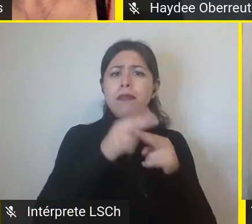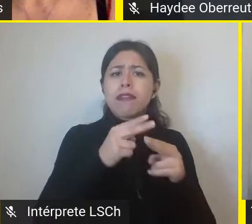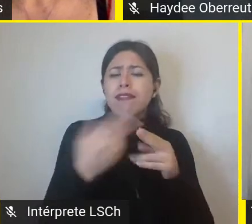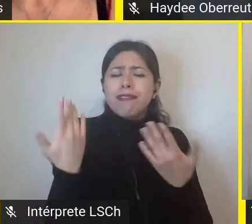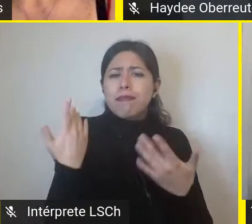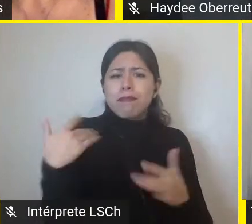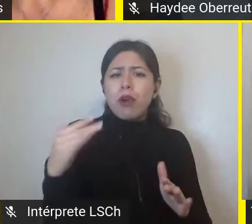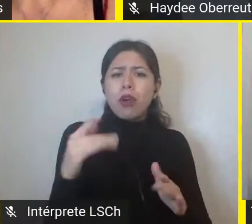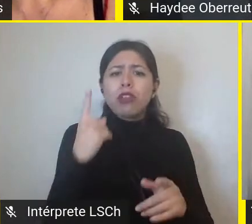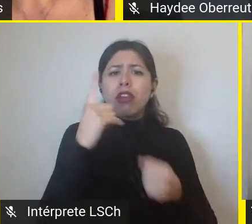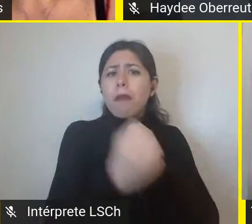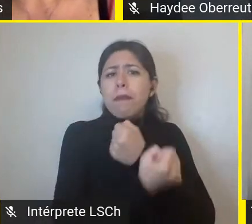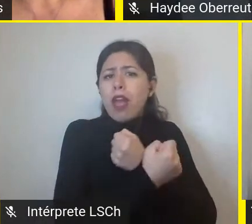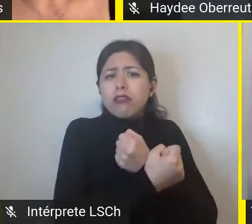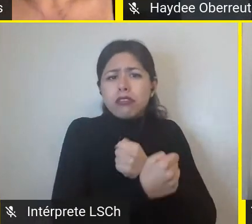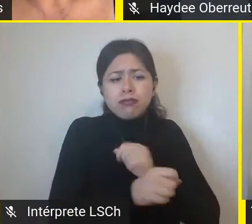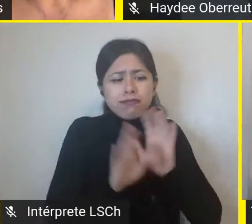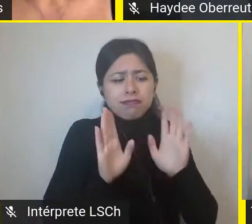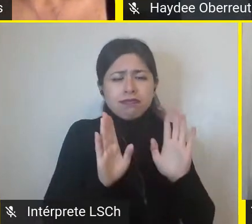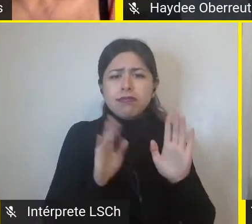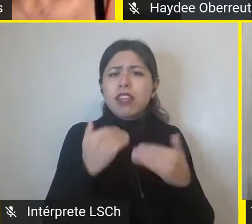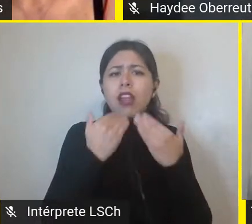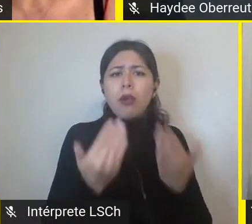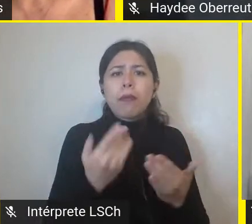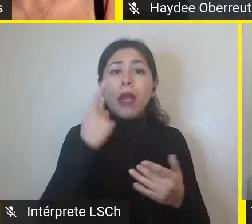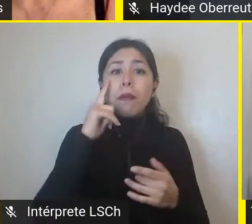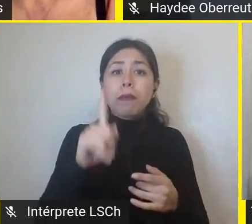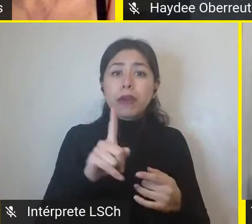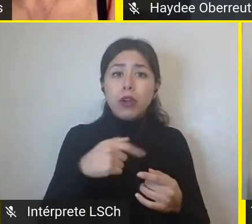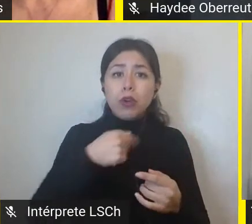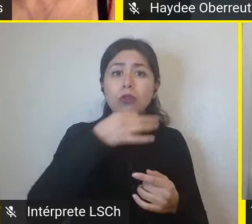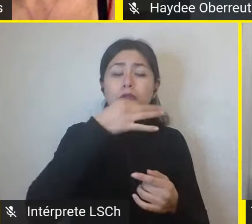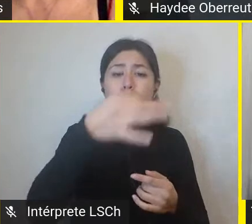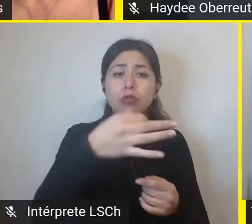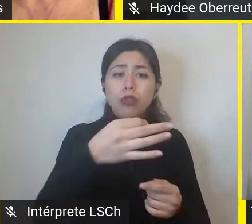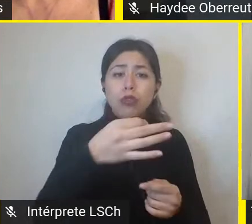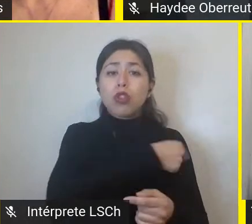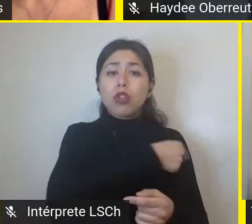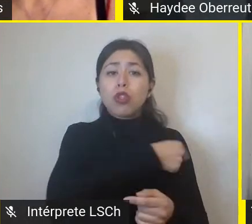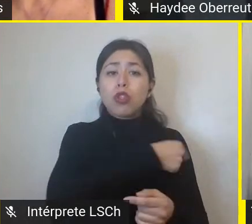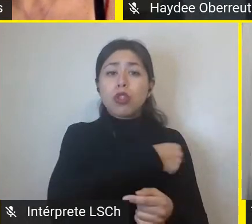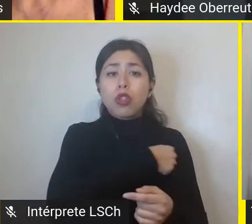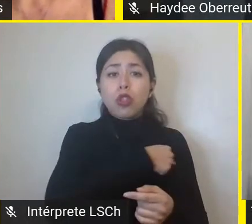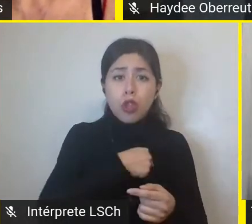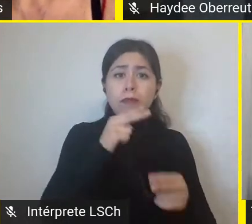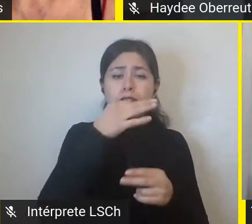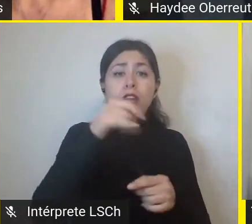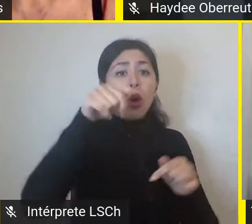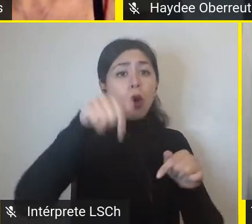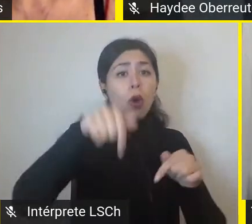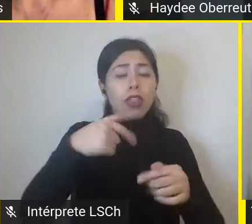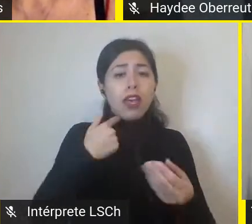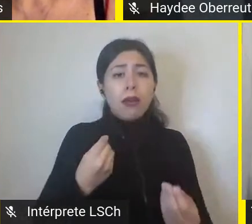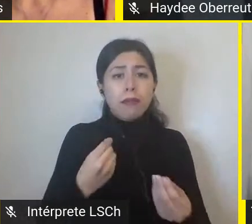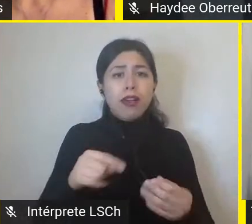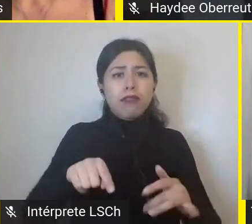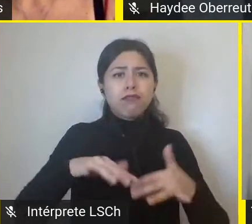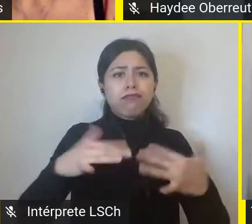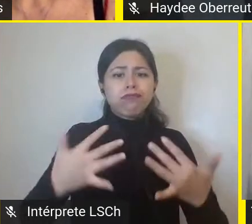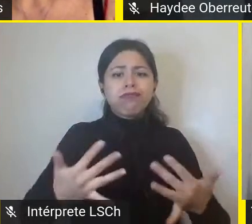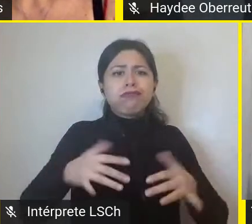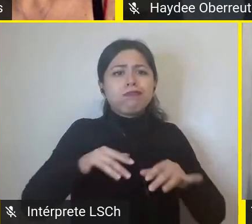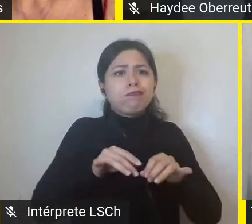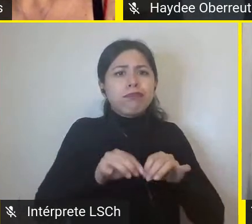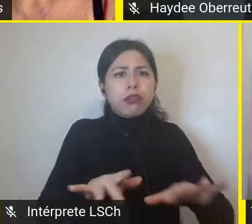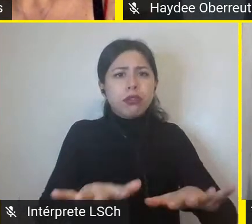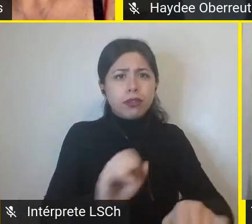mismo. Pero hay que decirlo con su nombre y apellido. Y hoy día, lo que está ocurriendo con esta pandemia, que además trae consigo